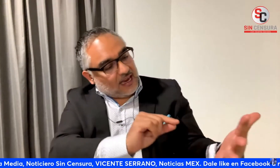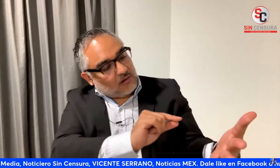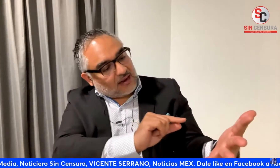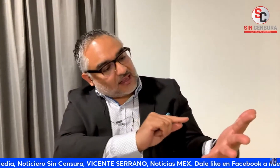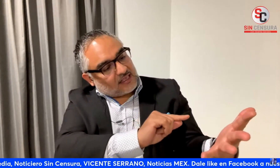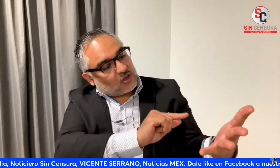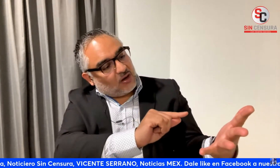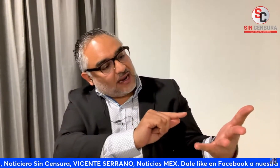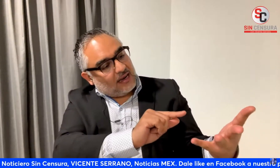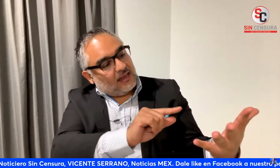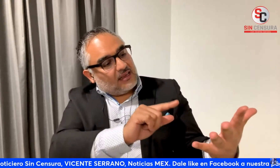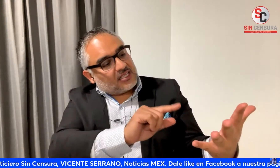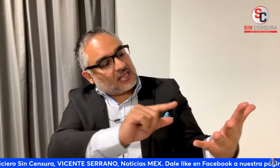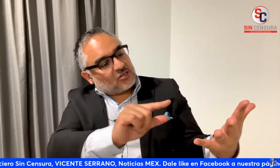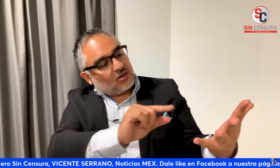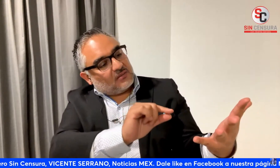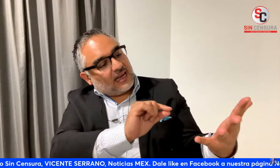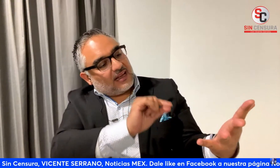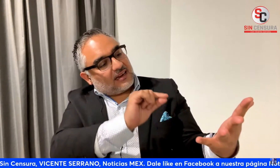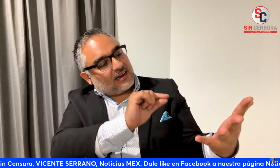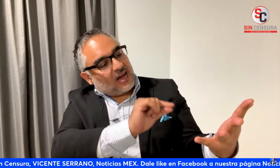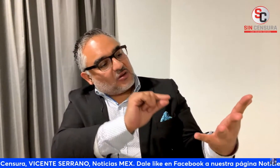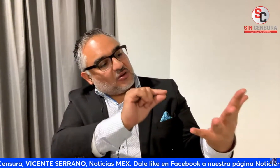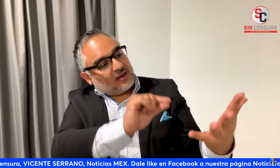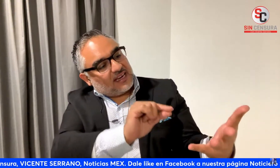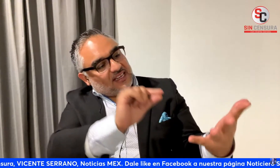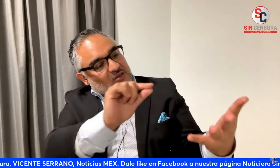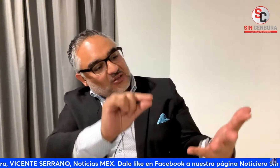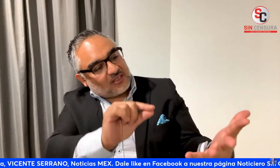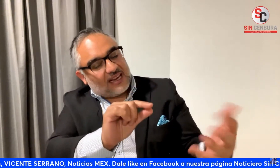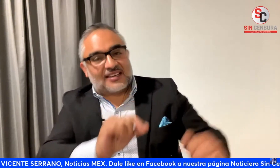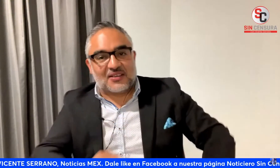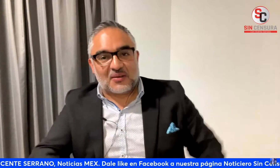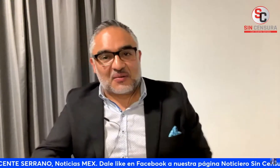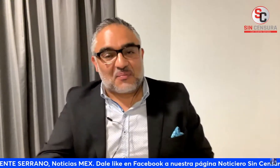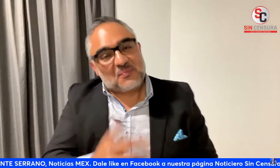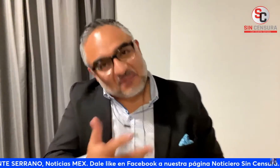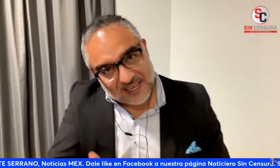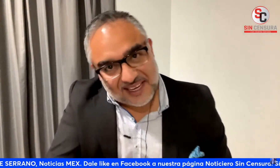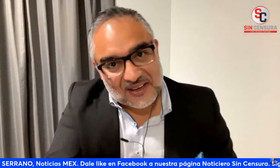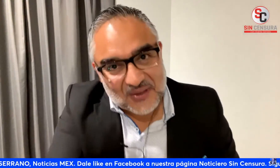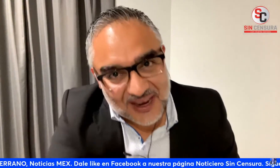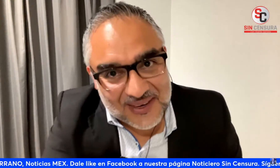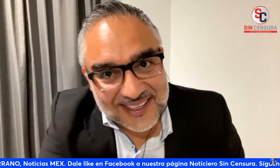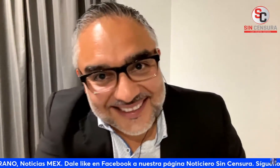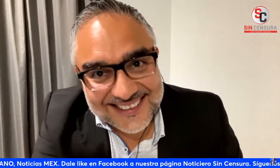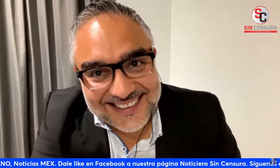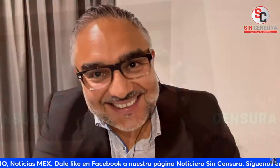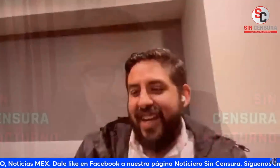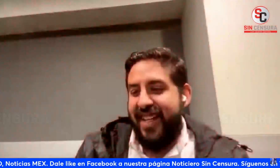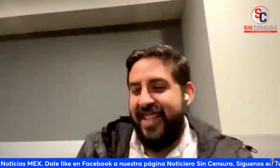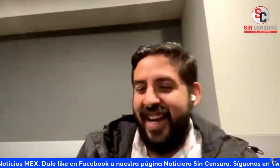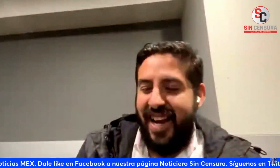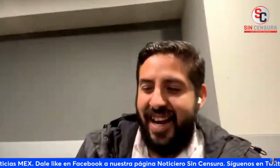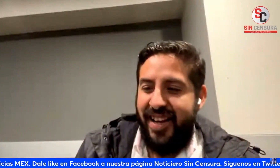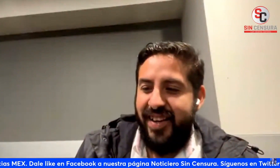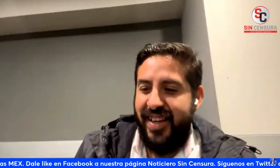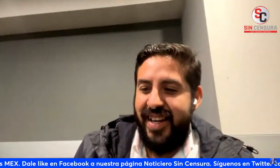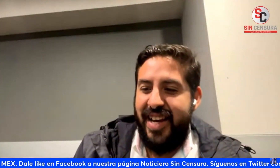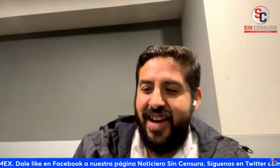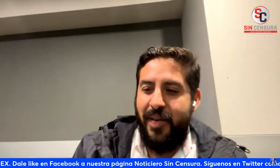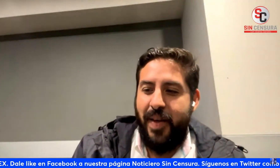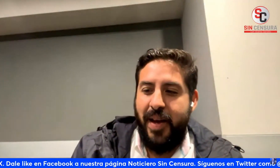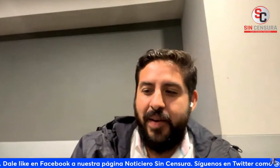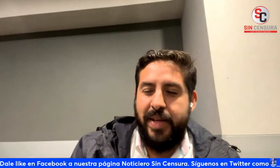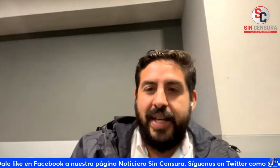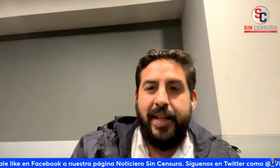González. En lugar de decir Donald J. Trump, dirá Claudio X González. mi querido Sí, Hamlet. es el que les